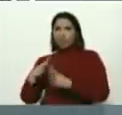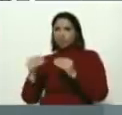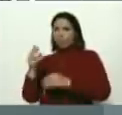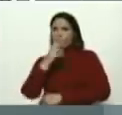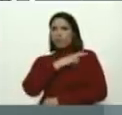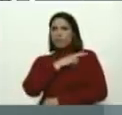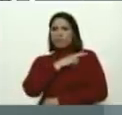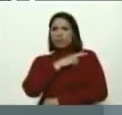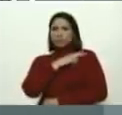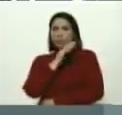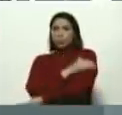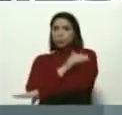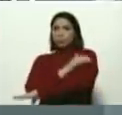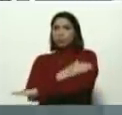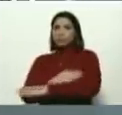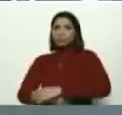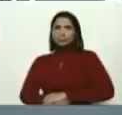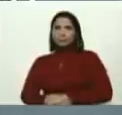con todos ellos,